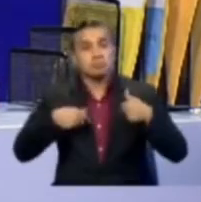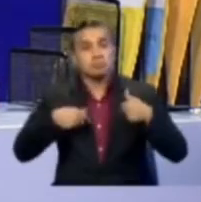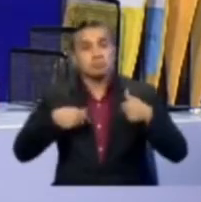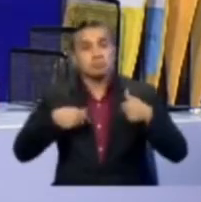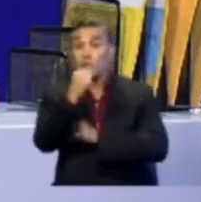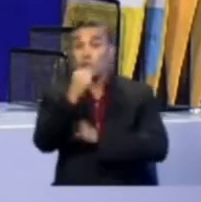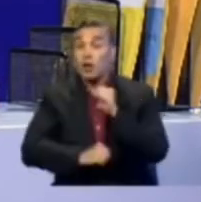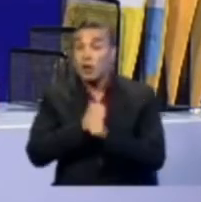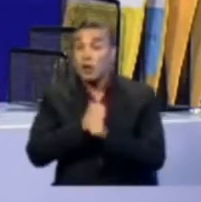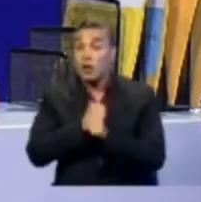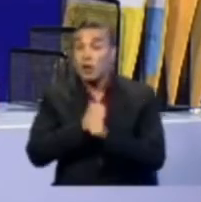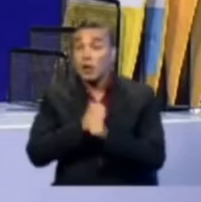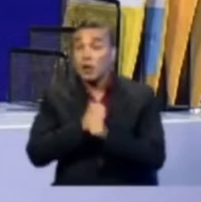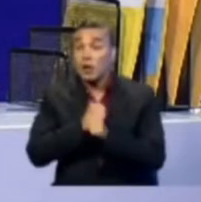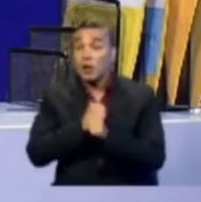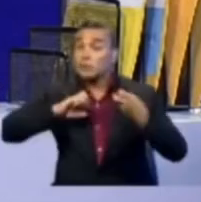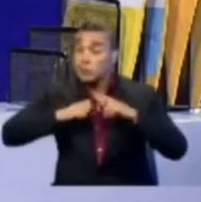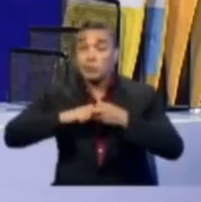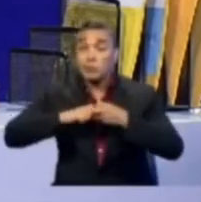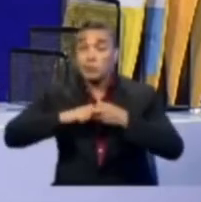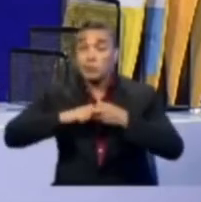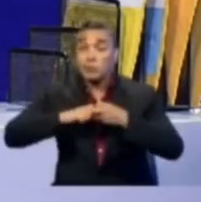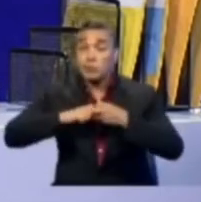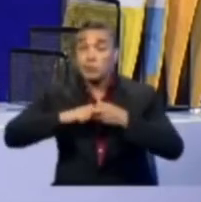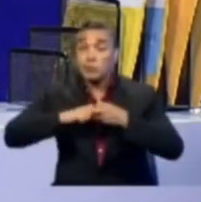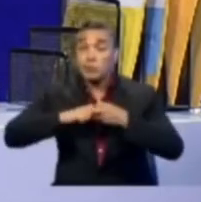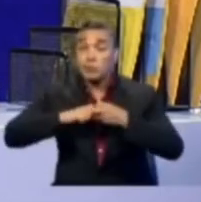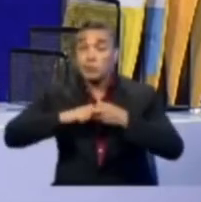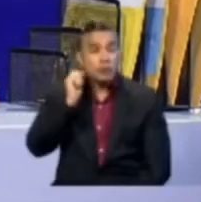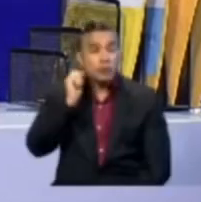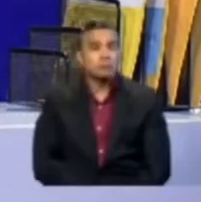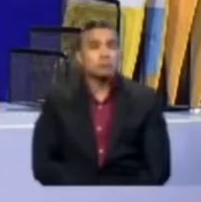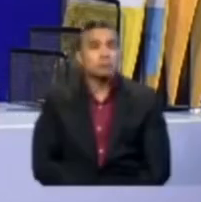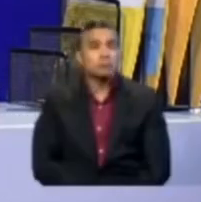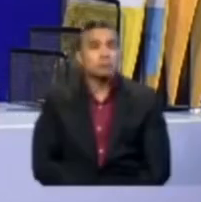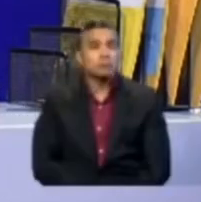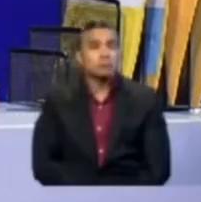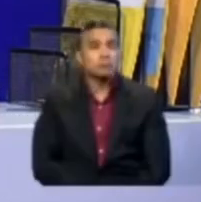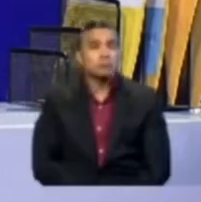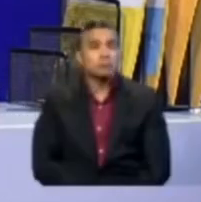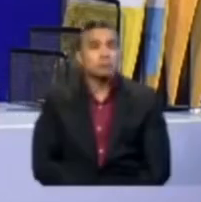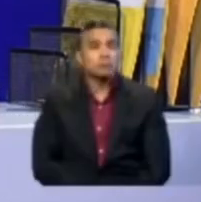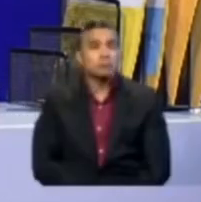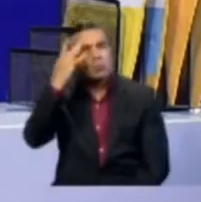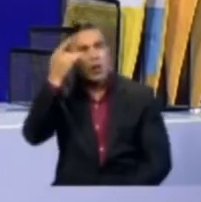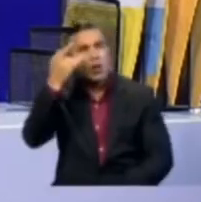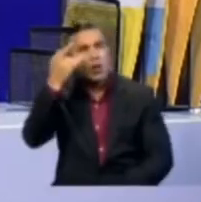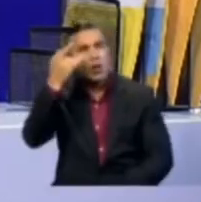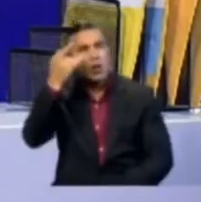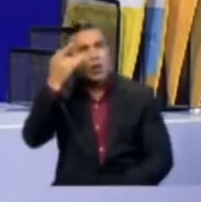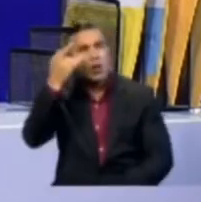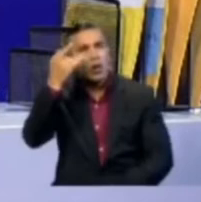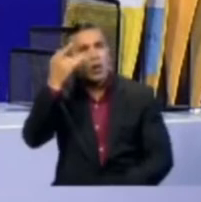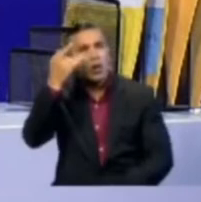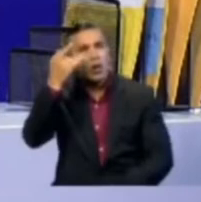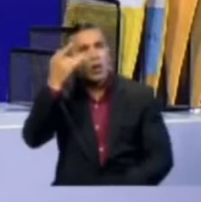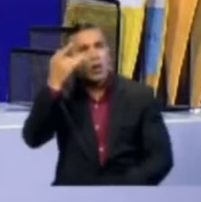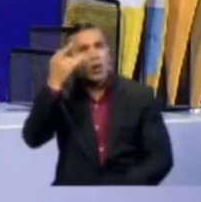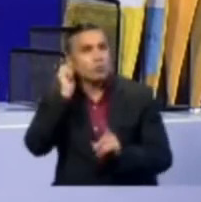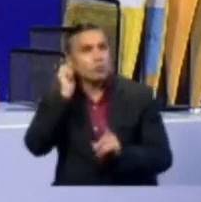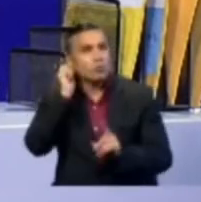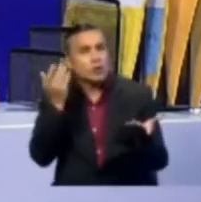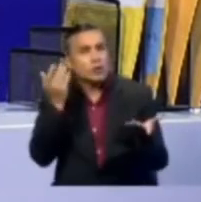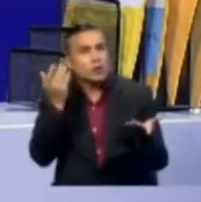año hay más problemas con los femicidios. ¿Cuáles cree usted que son las principales causas de esto y de qué forma protegerá su gobierno